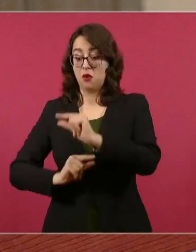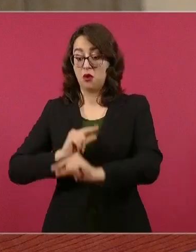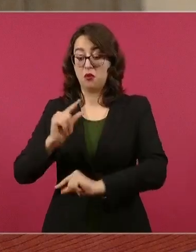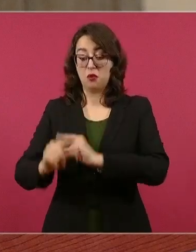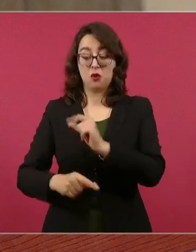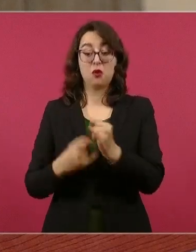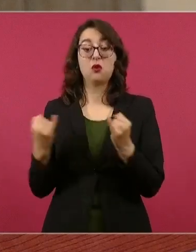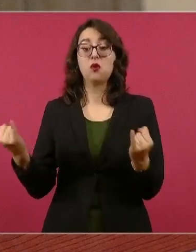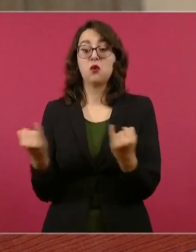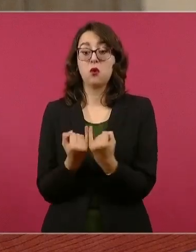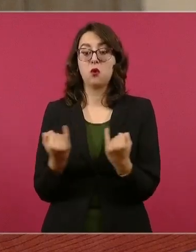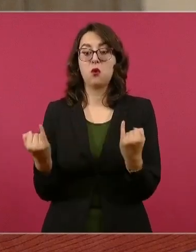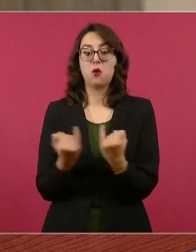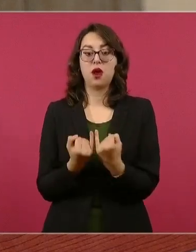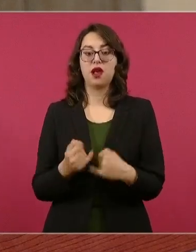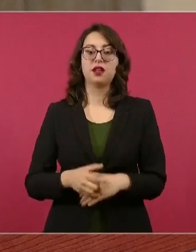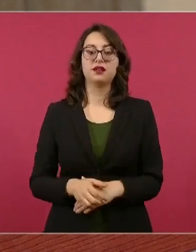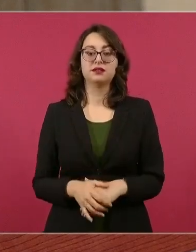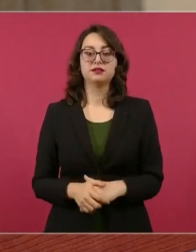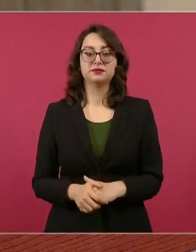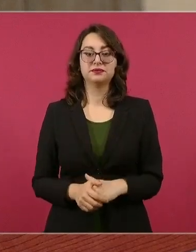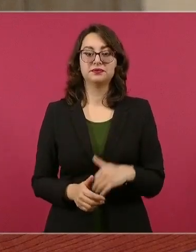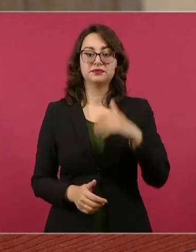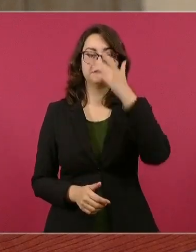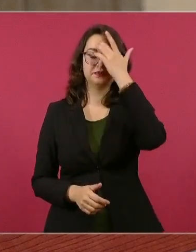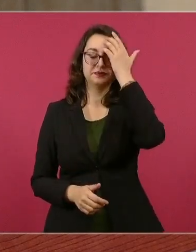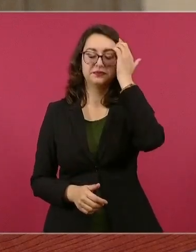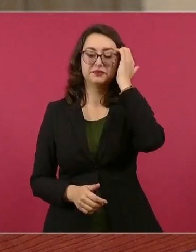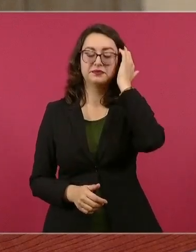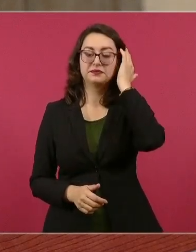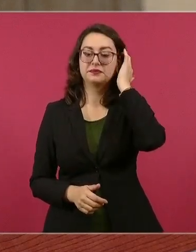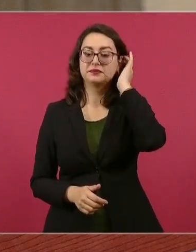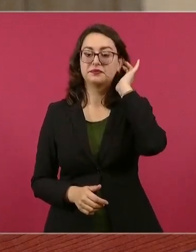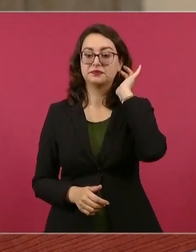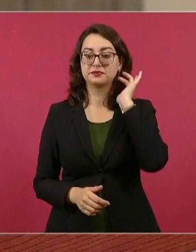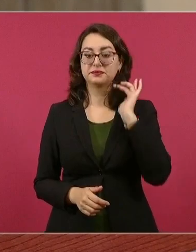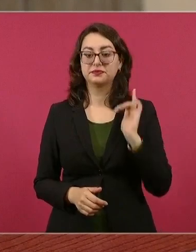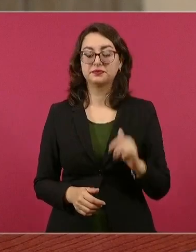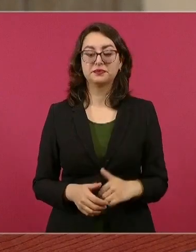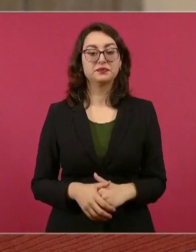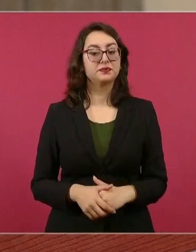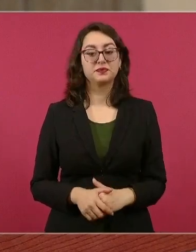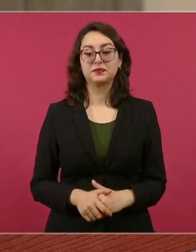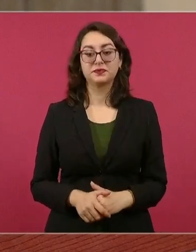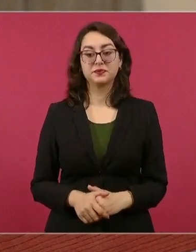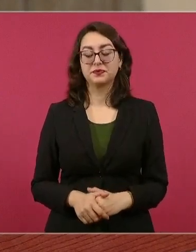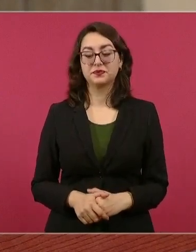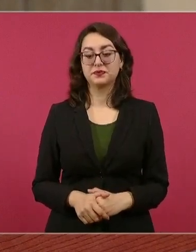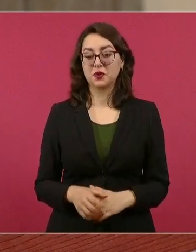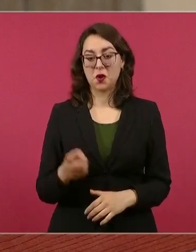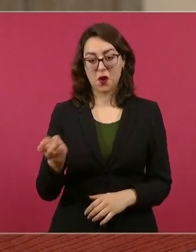No, ese es el que yo quería. Sí, ese es el que quiero.